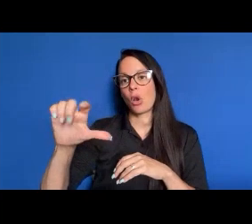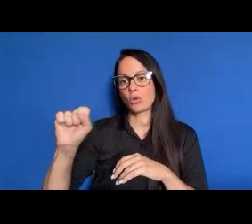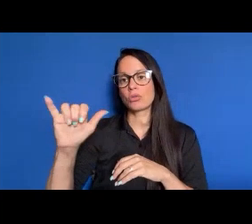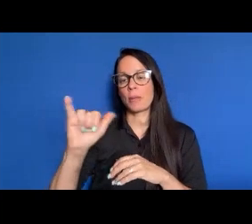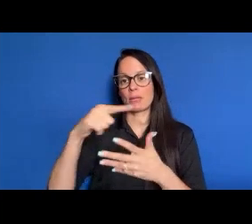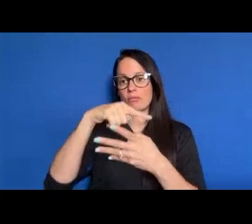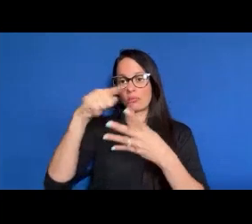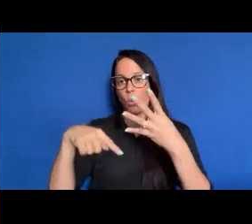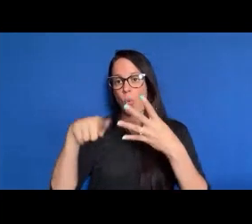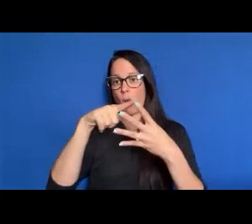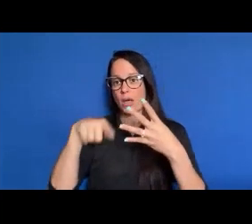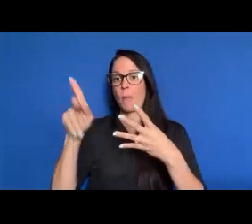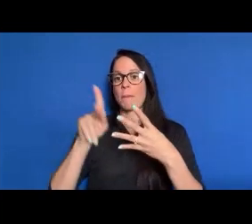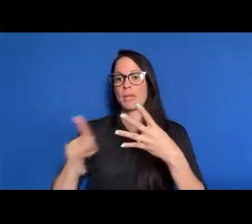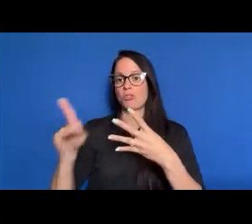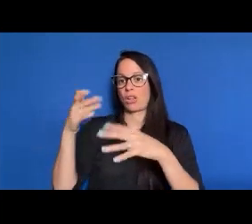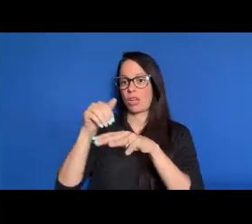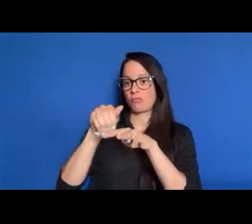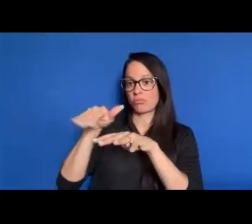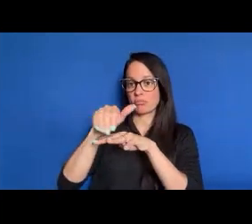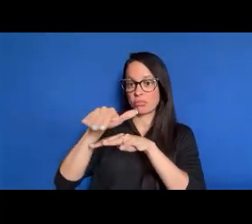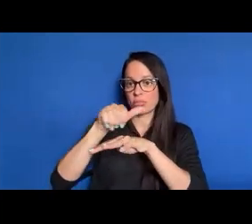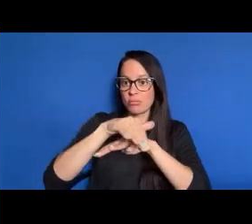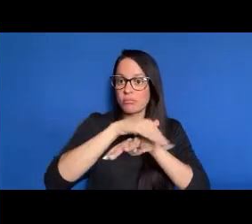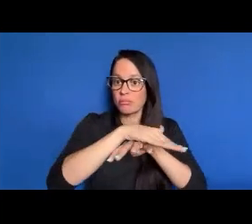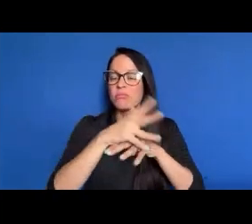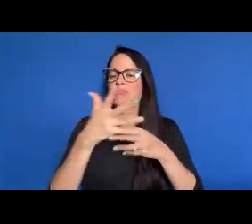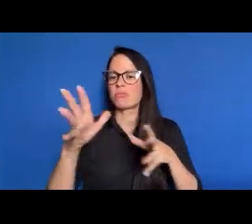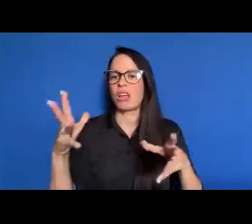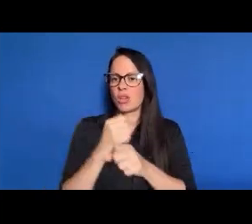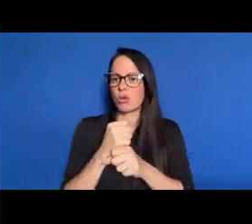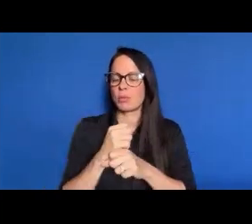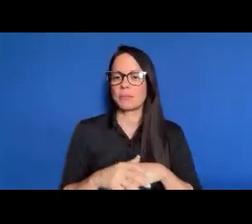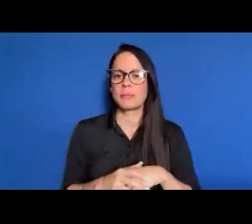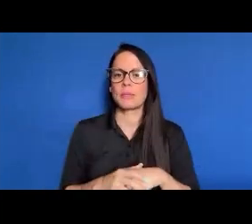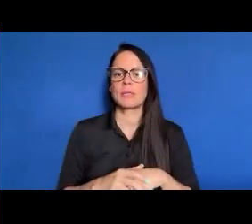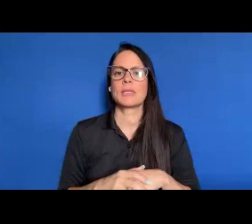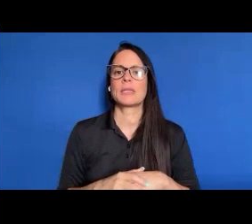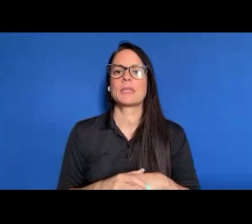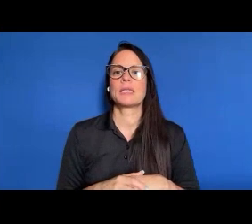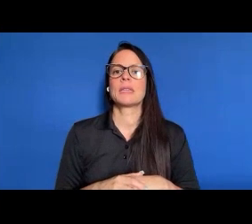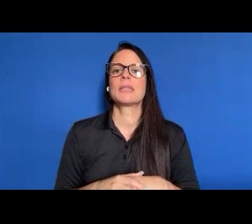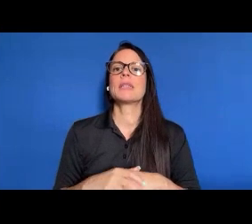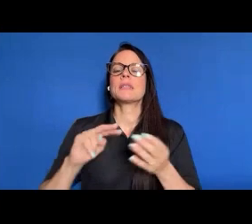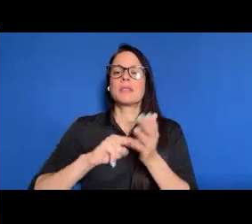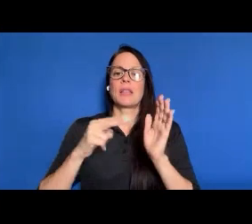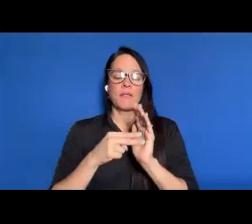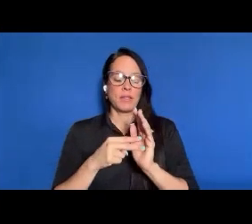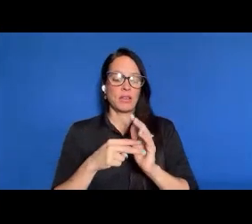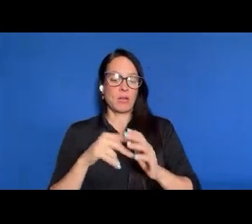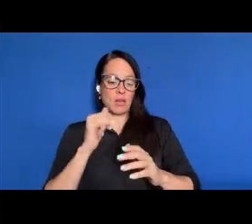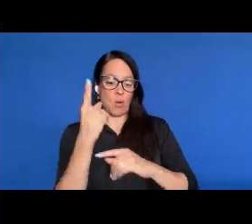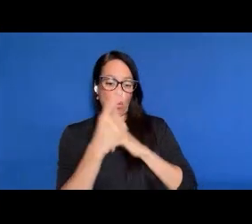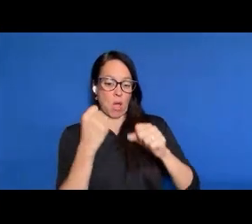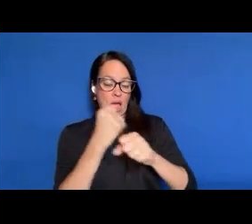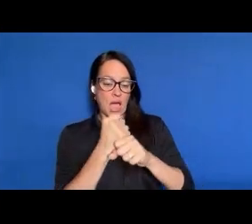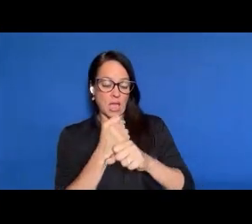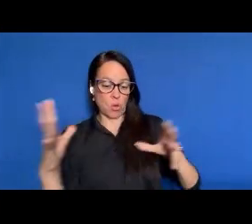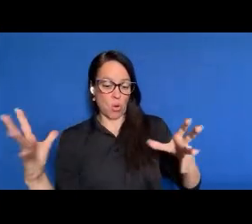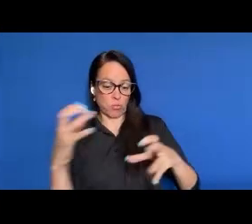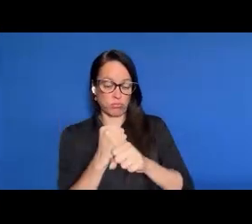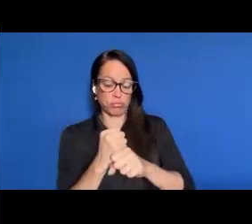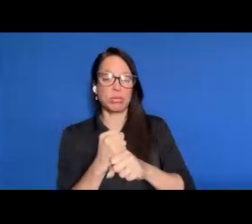personas se les envió esos resúmenes. Estos resúmenes contenían monto anual y total solicitado, región de salud en la que se encuentra la